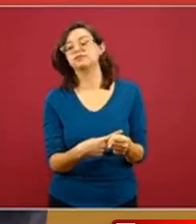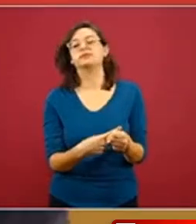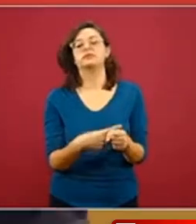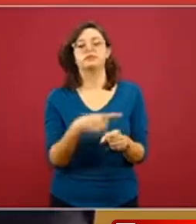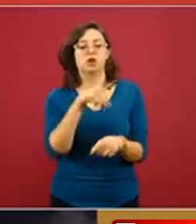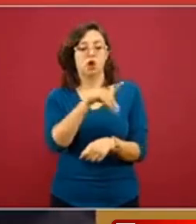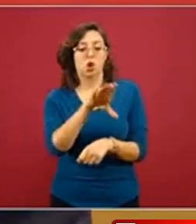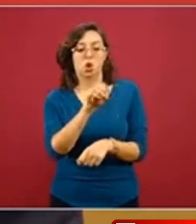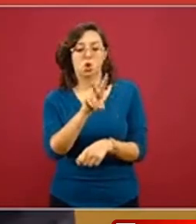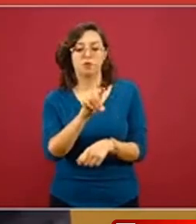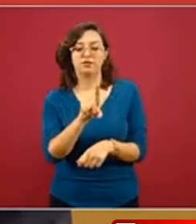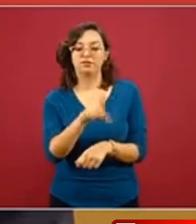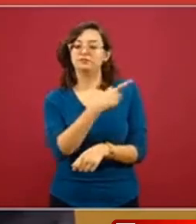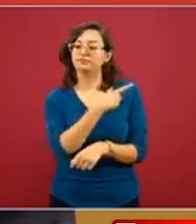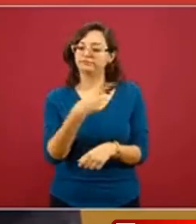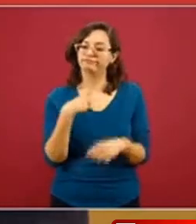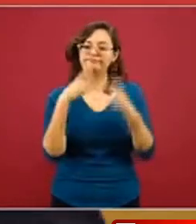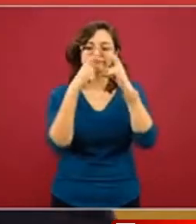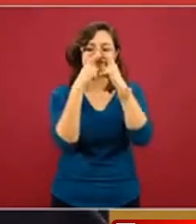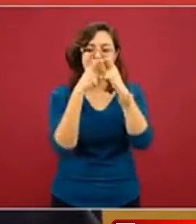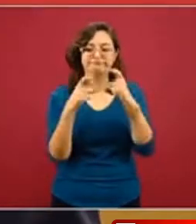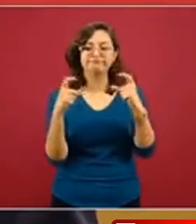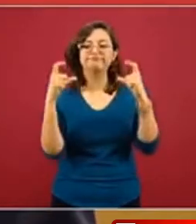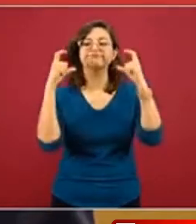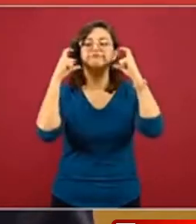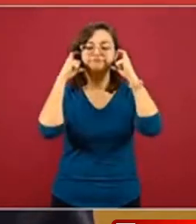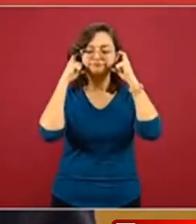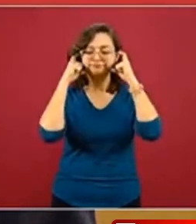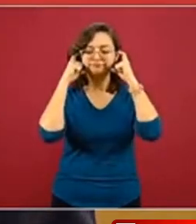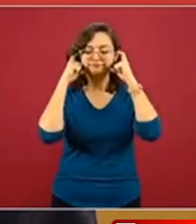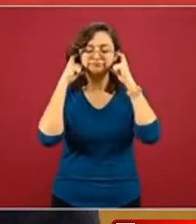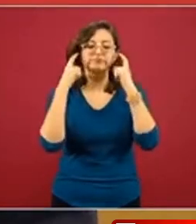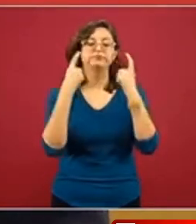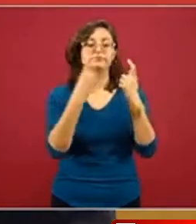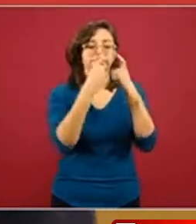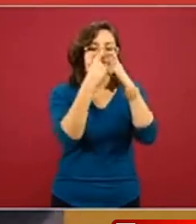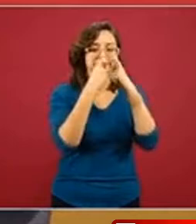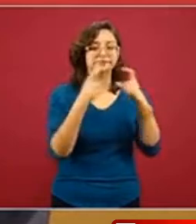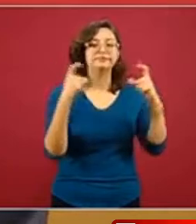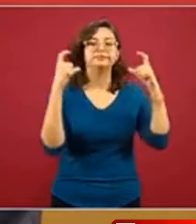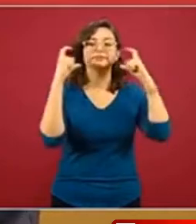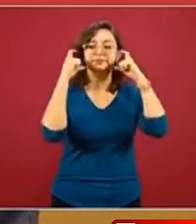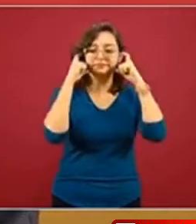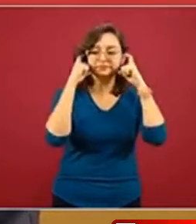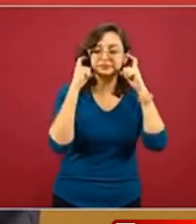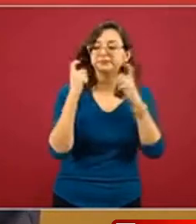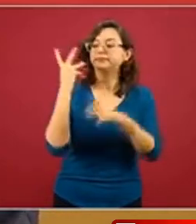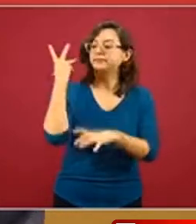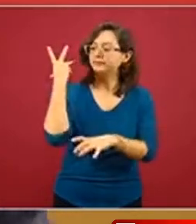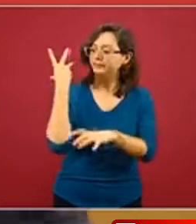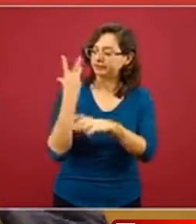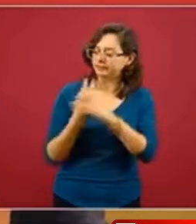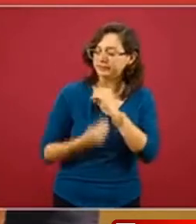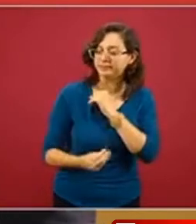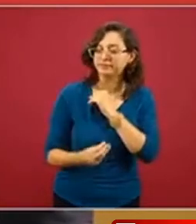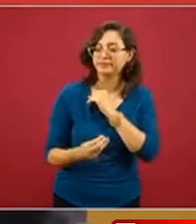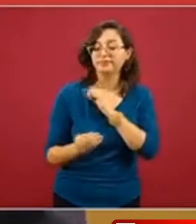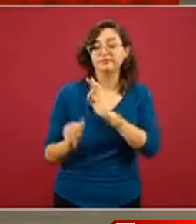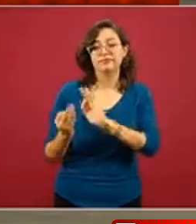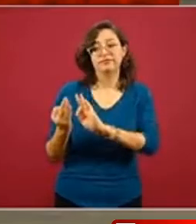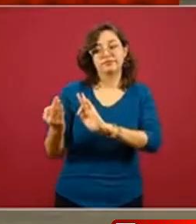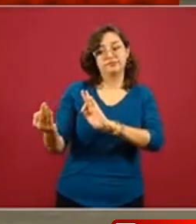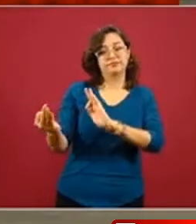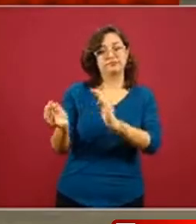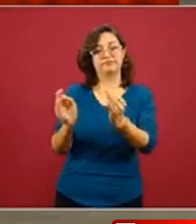con COVID, un cubrebocas, debe ponerse el cubrebocas, evacuar de manera ordenada y mantenerse a